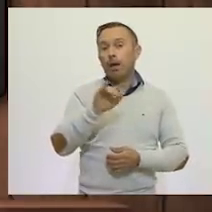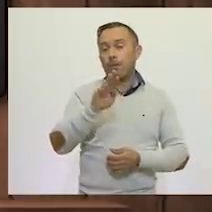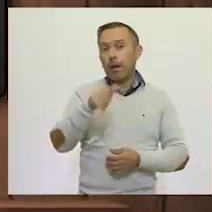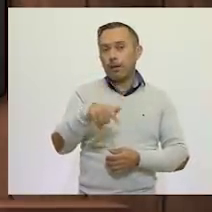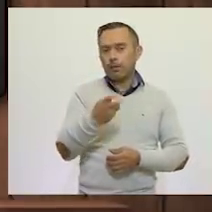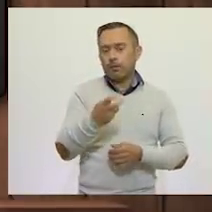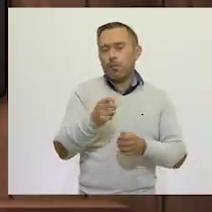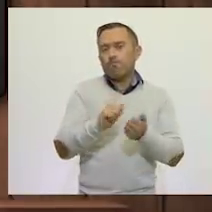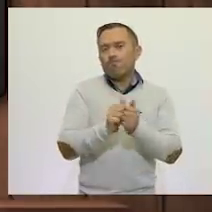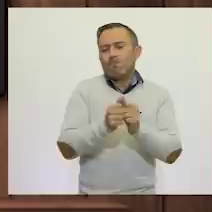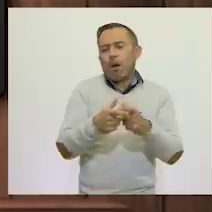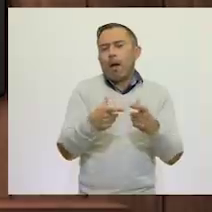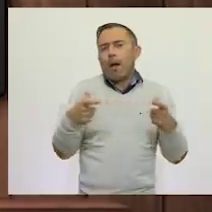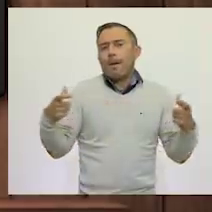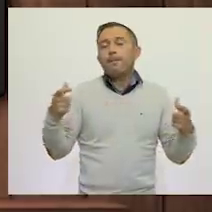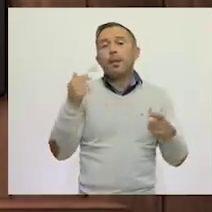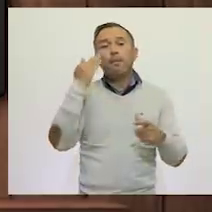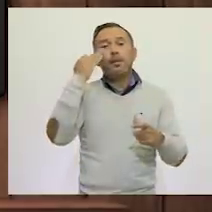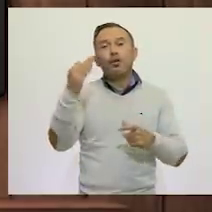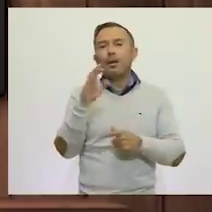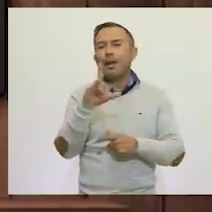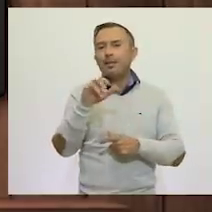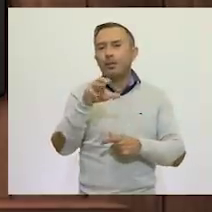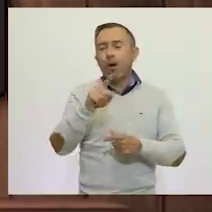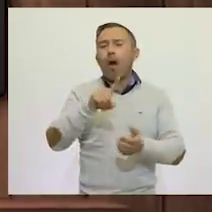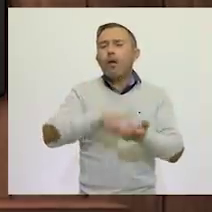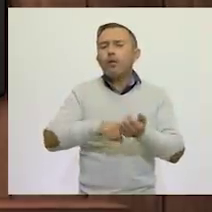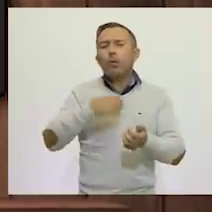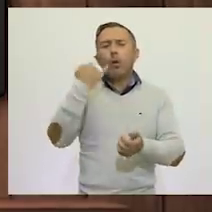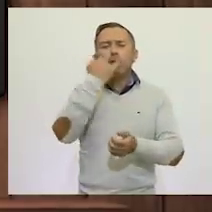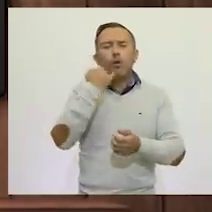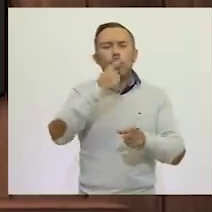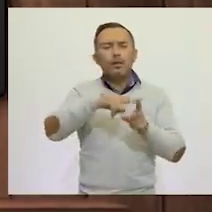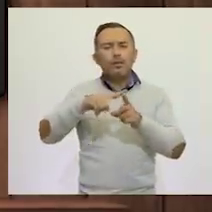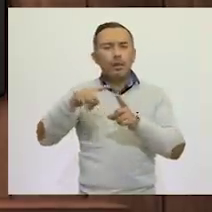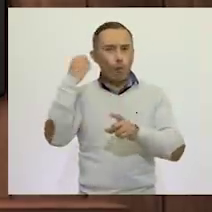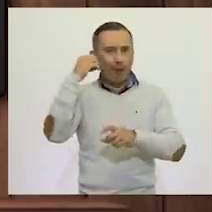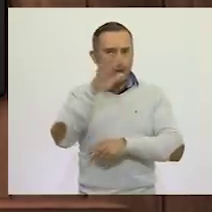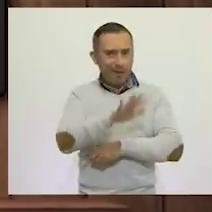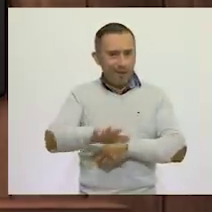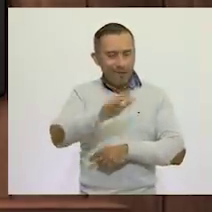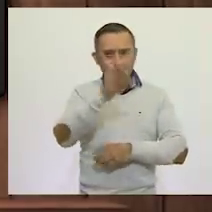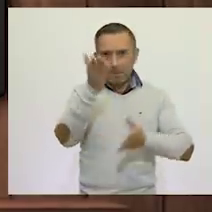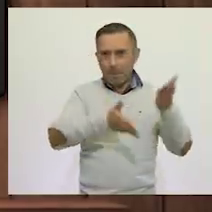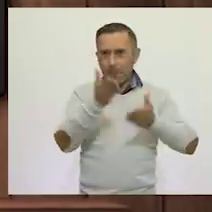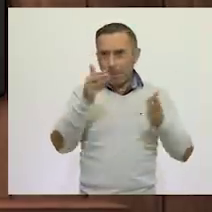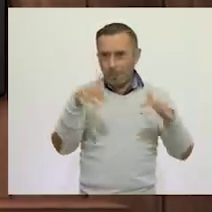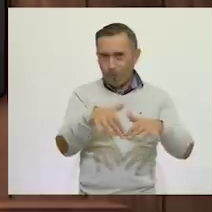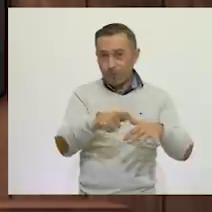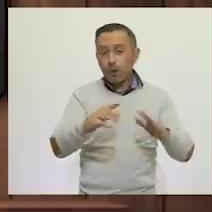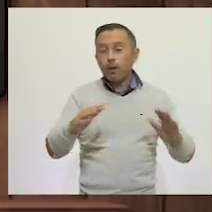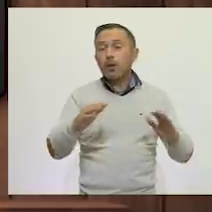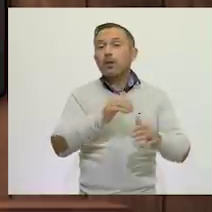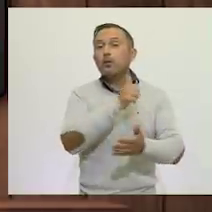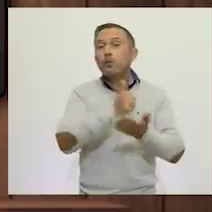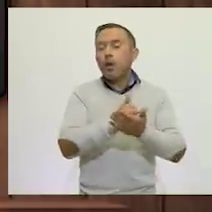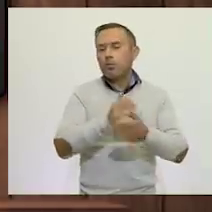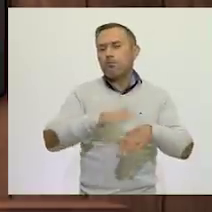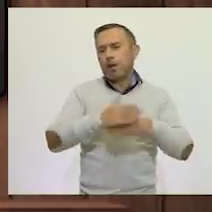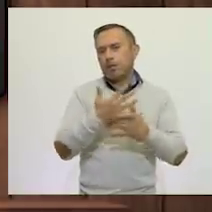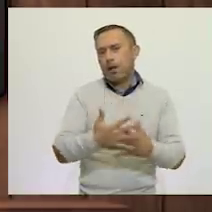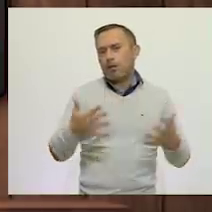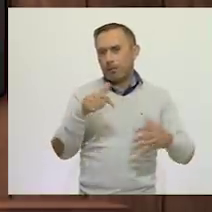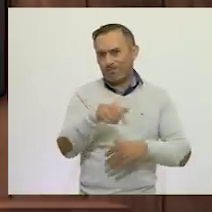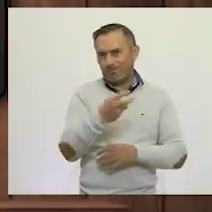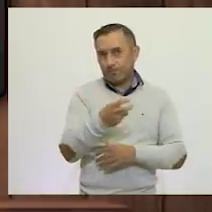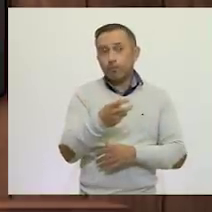el periodo clásico. Convivían hablantes de diferentes lenguas del área de Oaxaca y era la capital más importante. En su apogeo, Monte